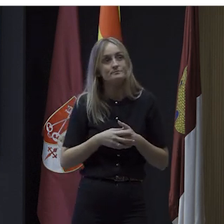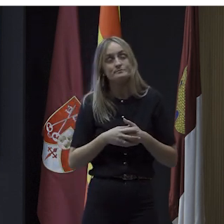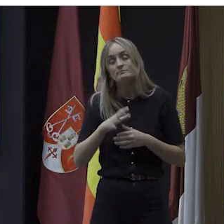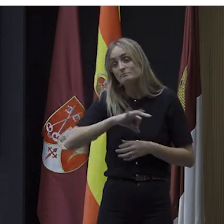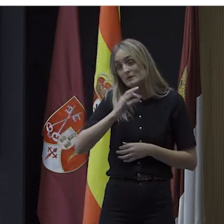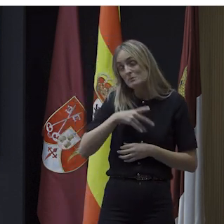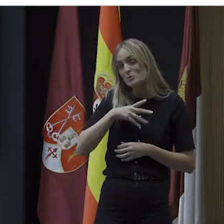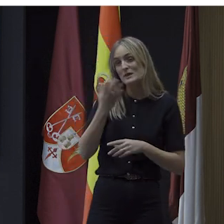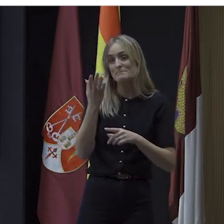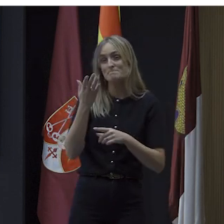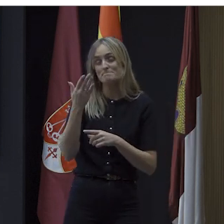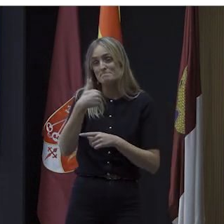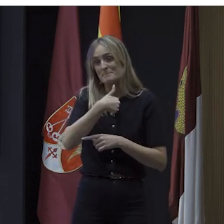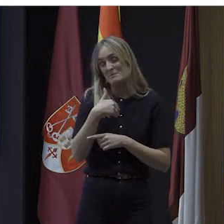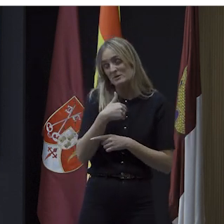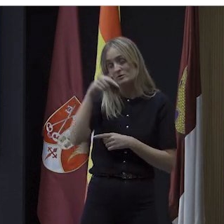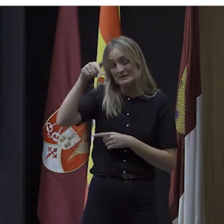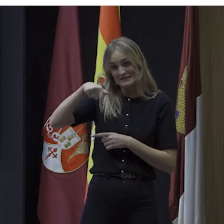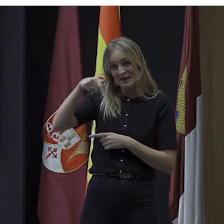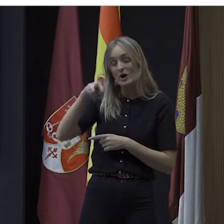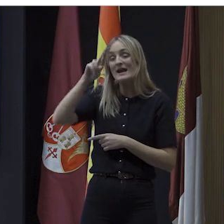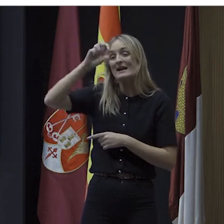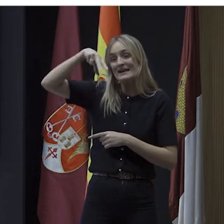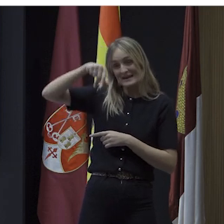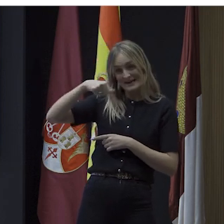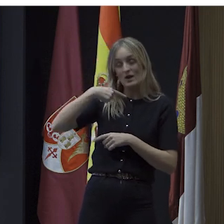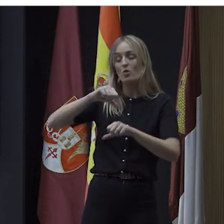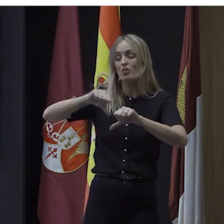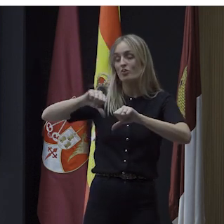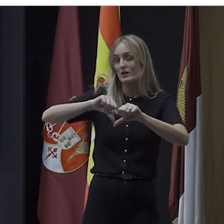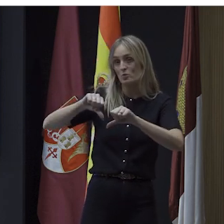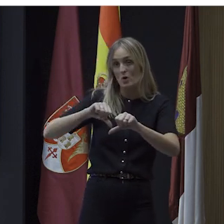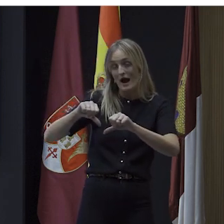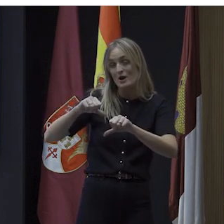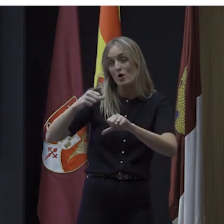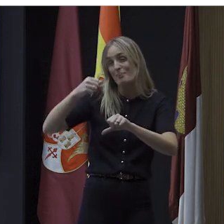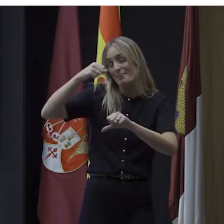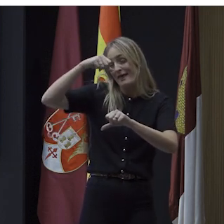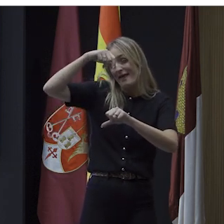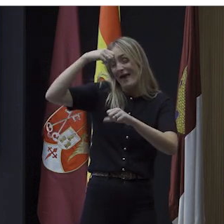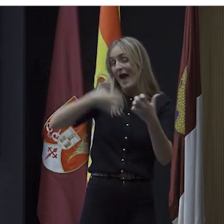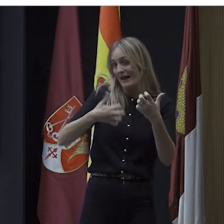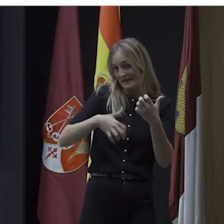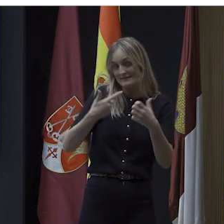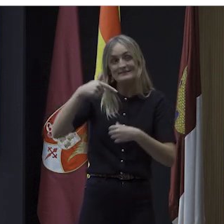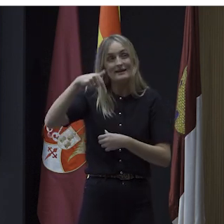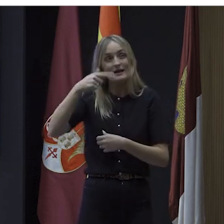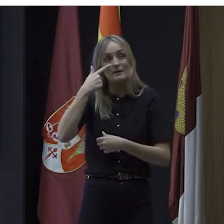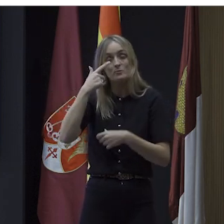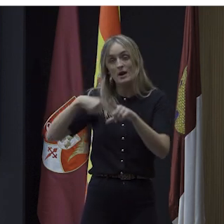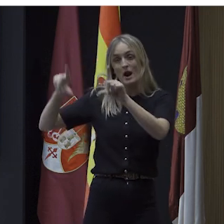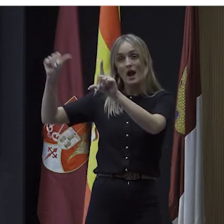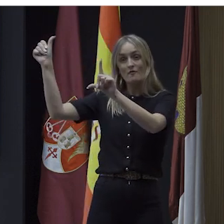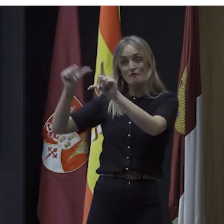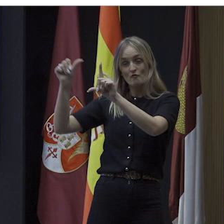Quizás el protagonista de hoy más destacado sería René Favaloro, un cirujano argentino. Aquí le vemos una foto con el doctor Sons de